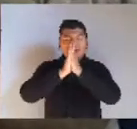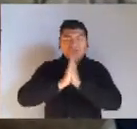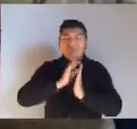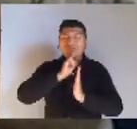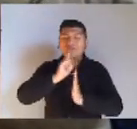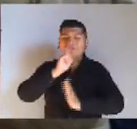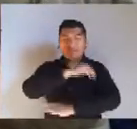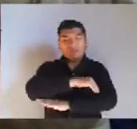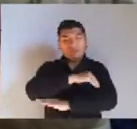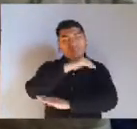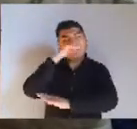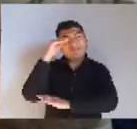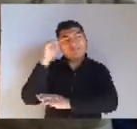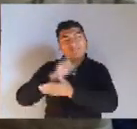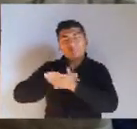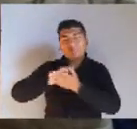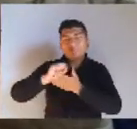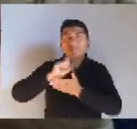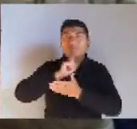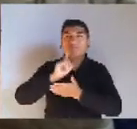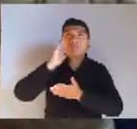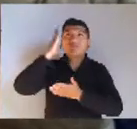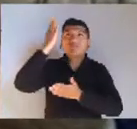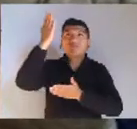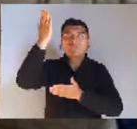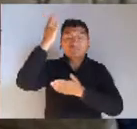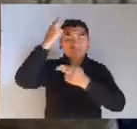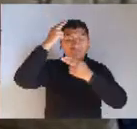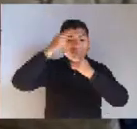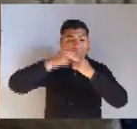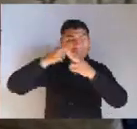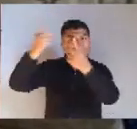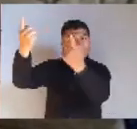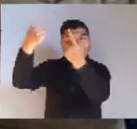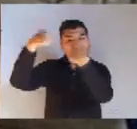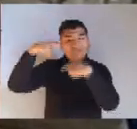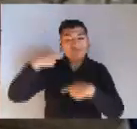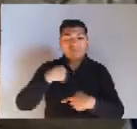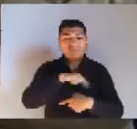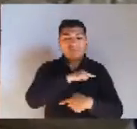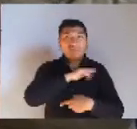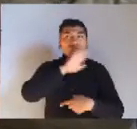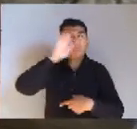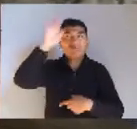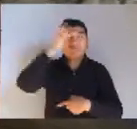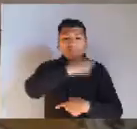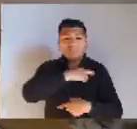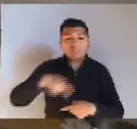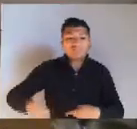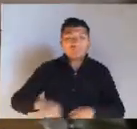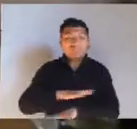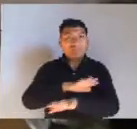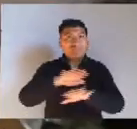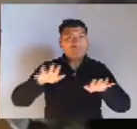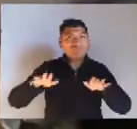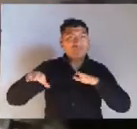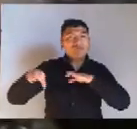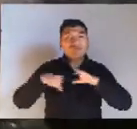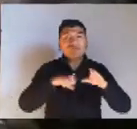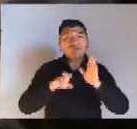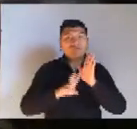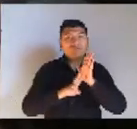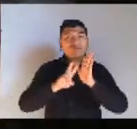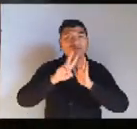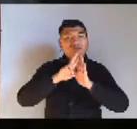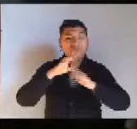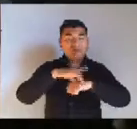el cielo, santificado sea tu nombre, venga a nosotros tu reino, hágase